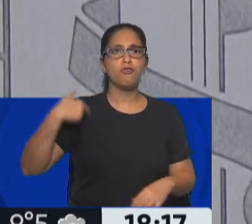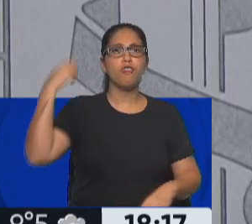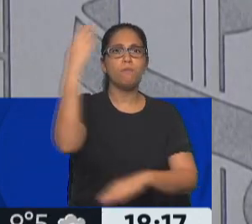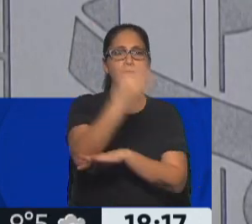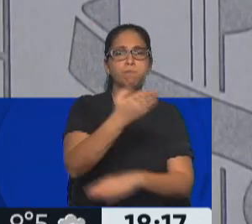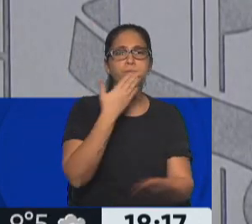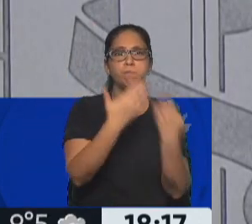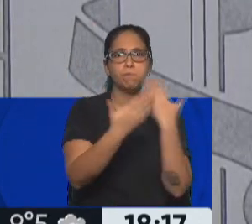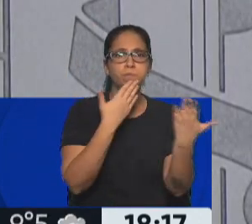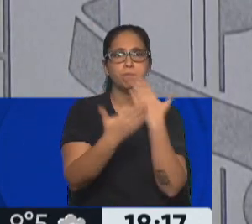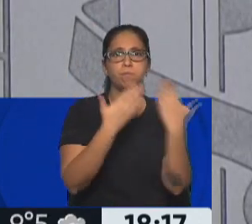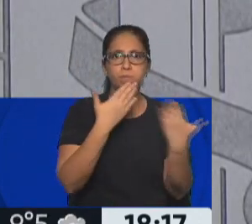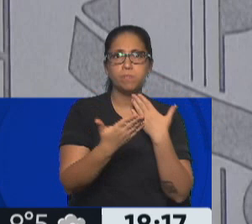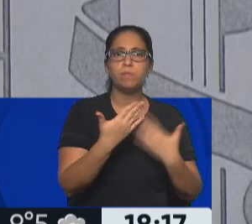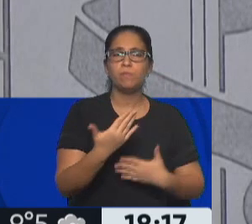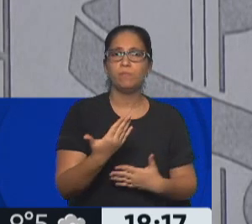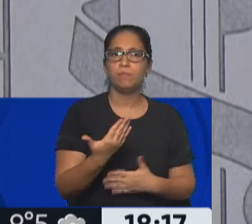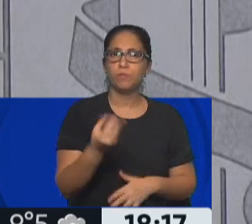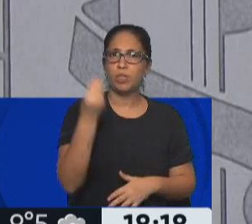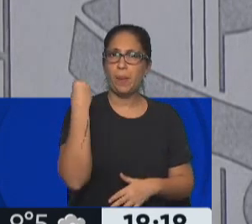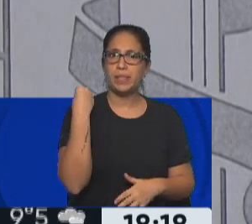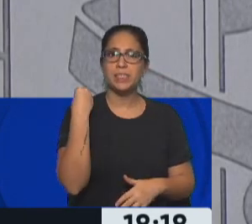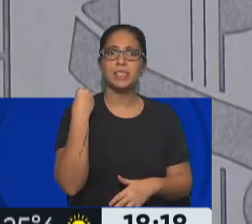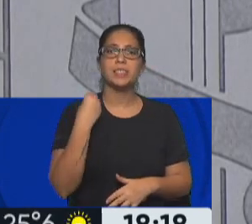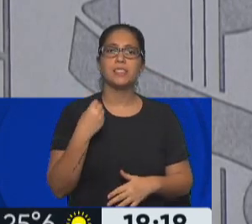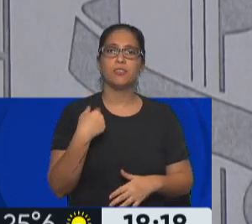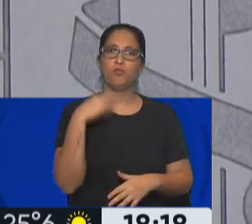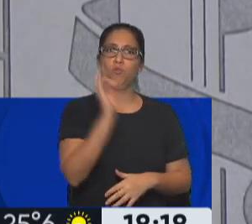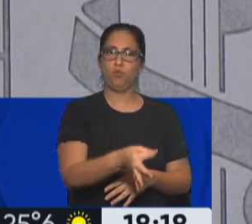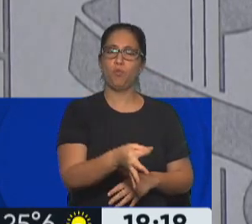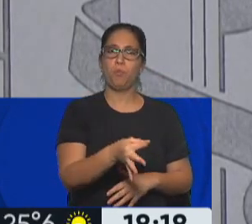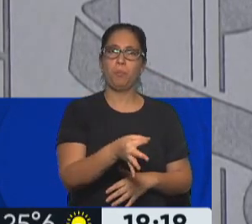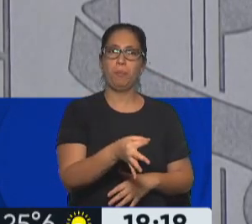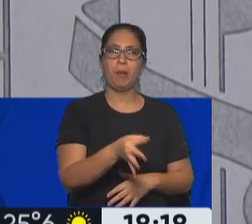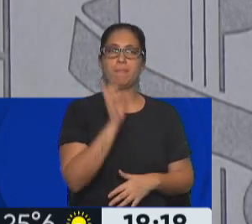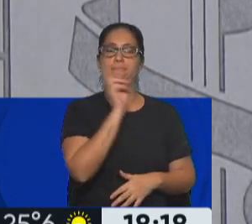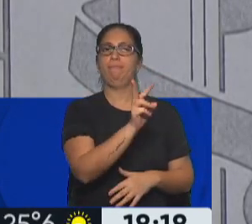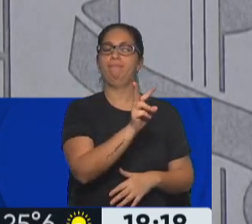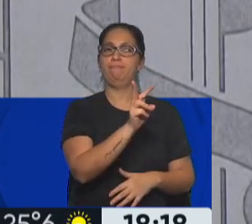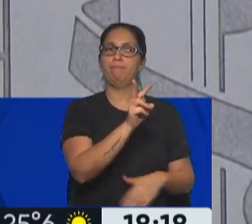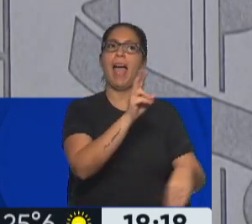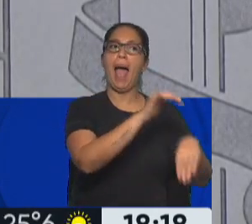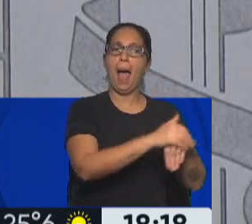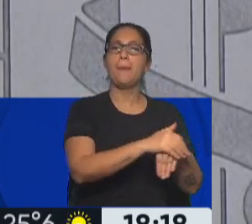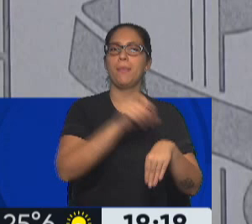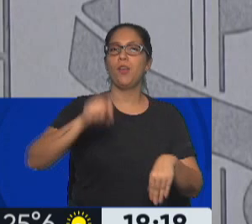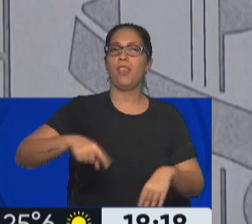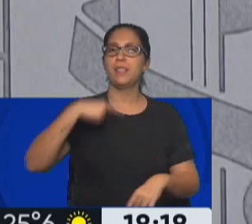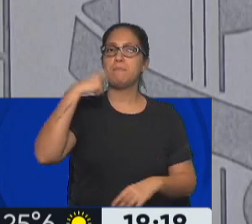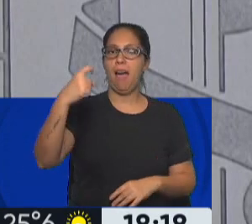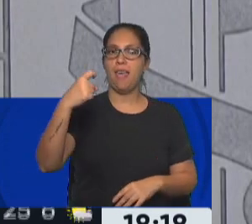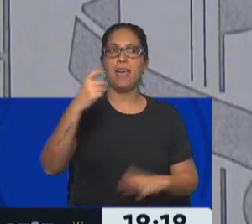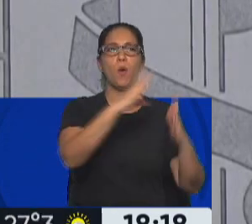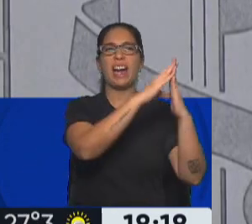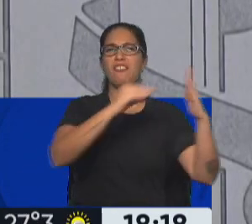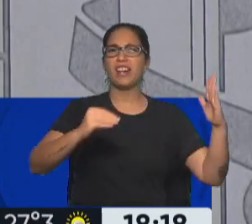con él en varias ocasiones y siempre supe que estaba ante un amigo de España y un referente